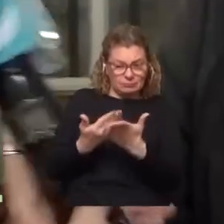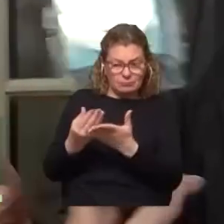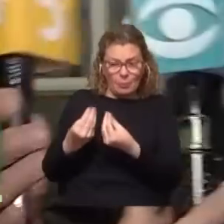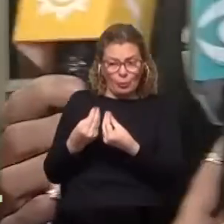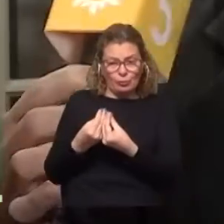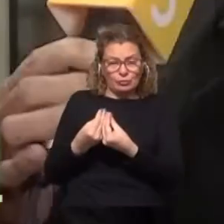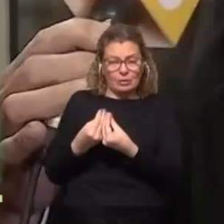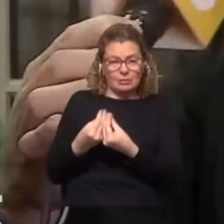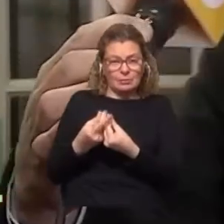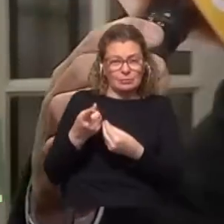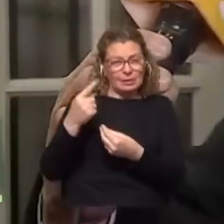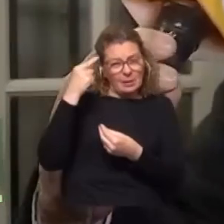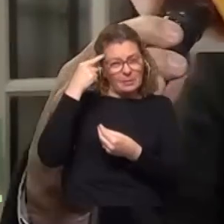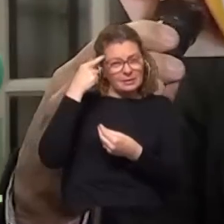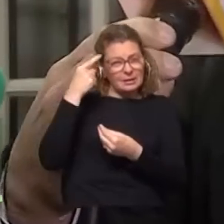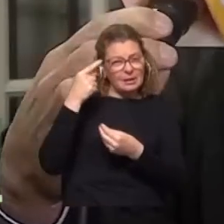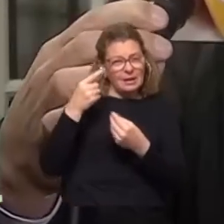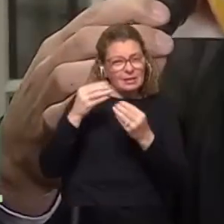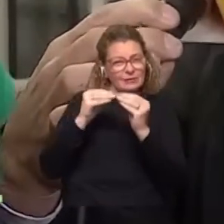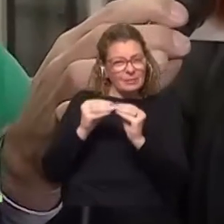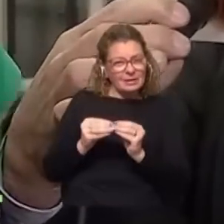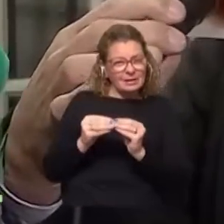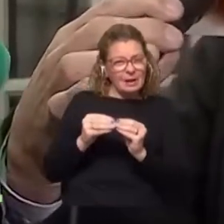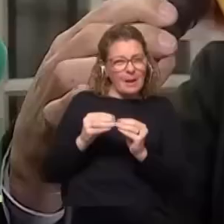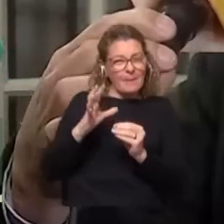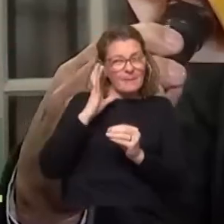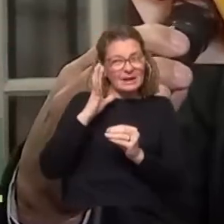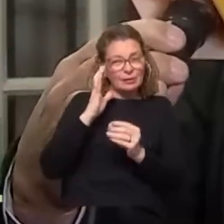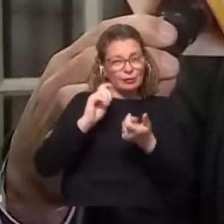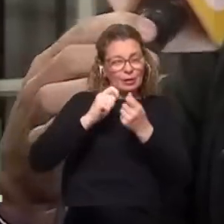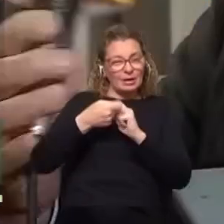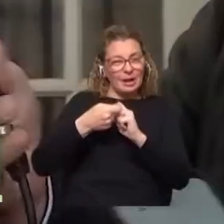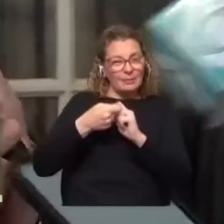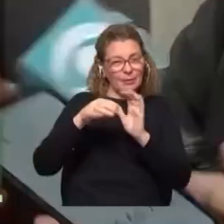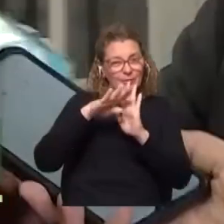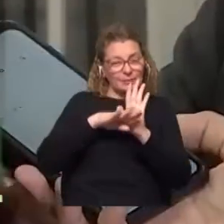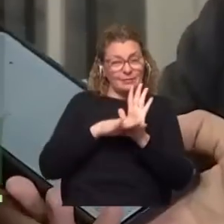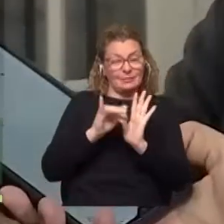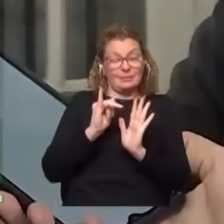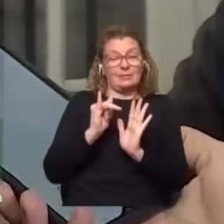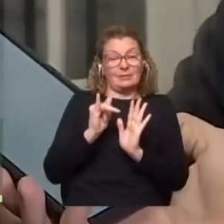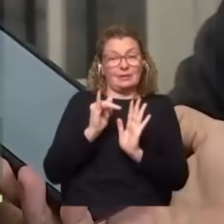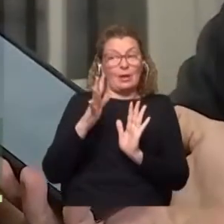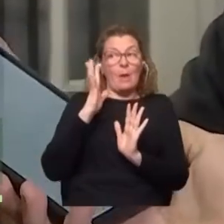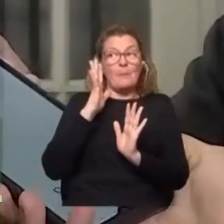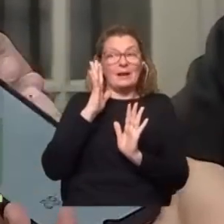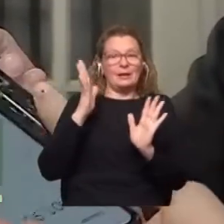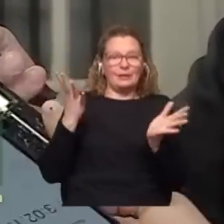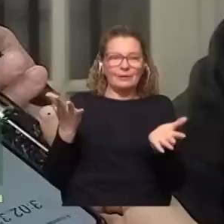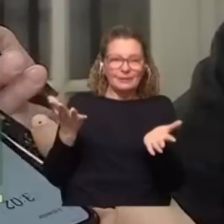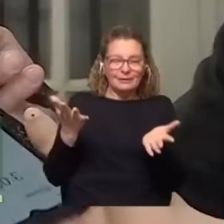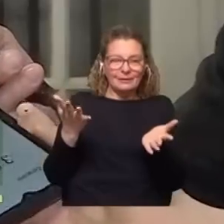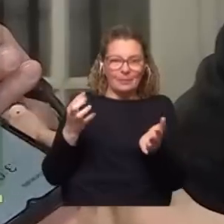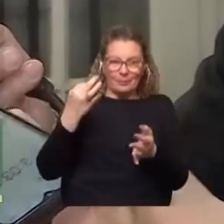ustedes creen que hay asignaturas o materias en peligro con esta transformación curricular Sí sí hay un peligro pero realmente